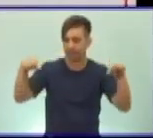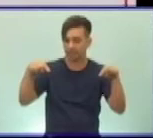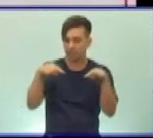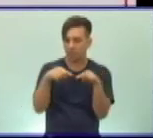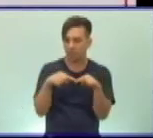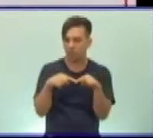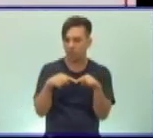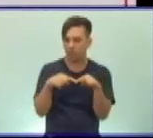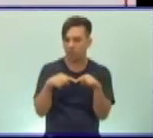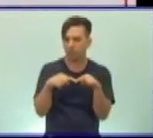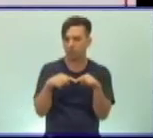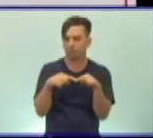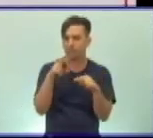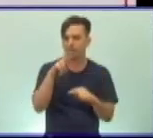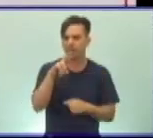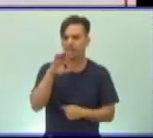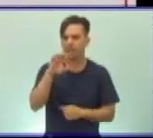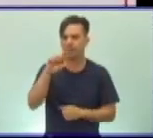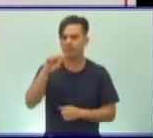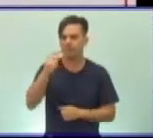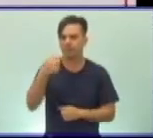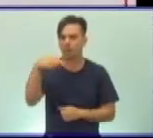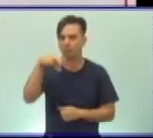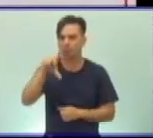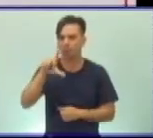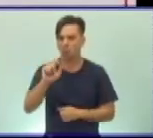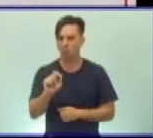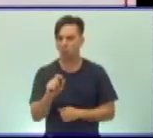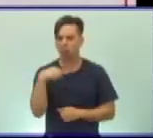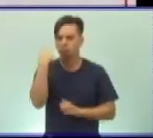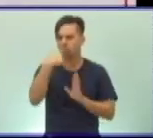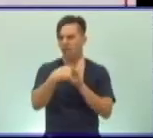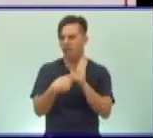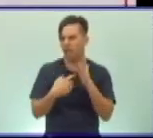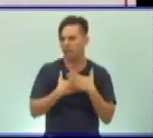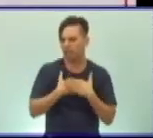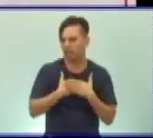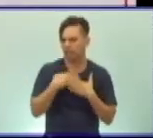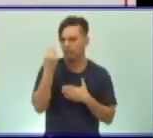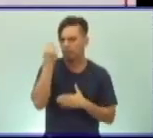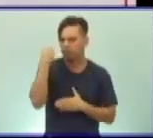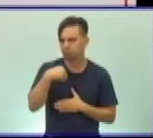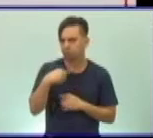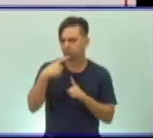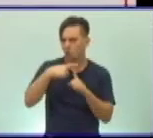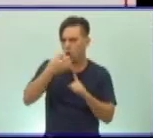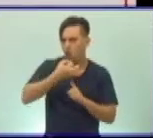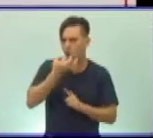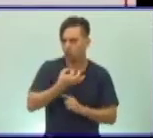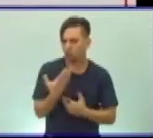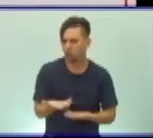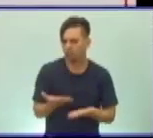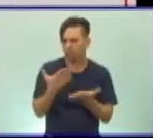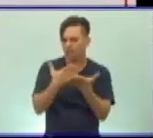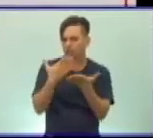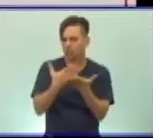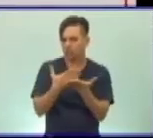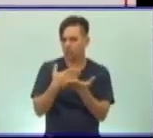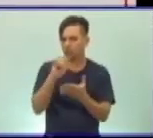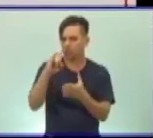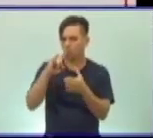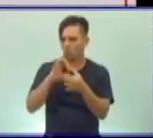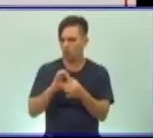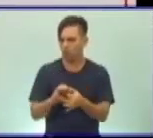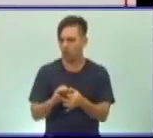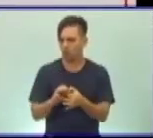¿Y qué propiedades conoces del triángulo rectángulo? ¿Qué teoremas conoces? Estudiaste en este grado el grupo